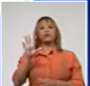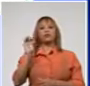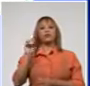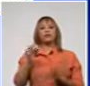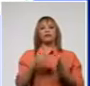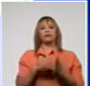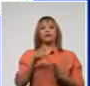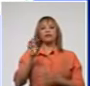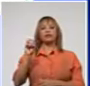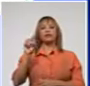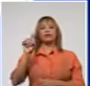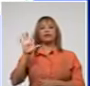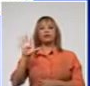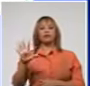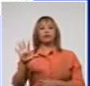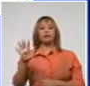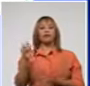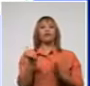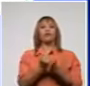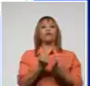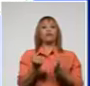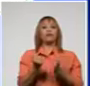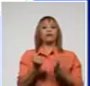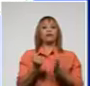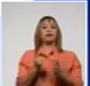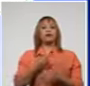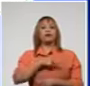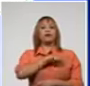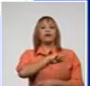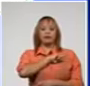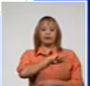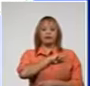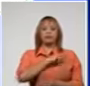250.105 que se confirmaron en el día de ayer.